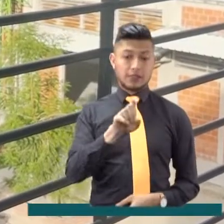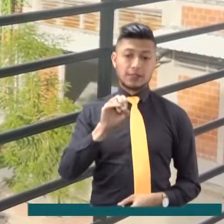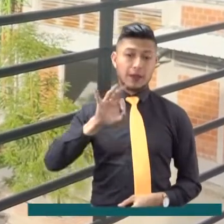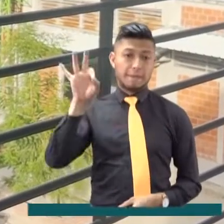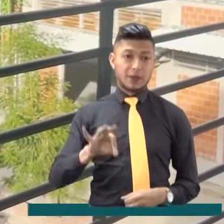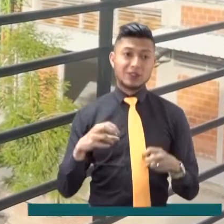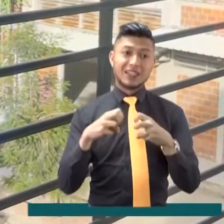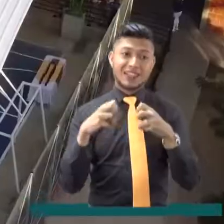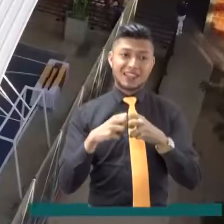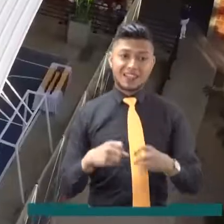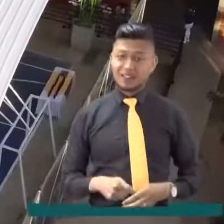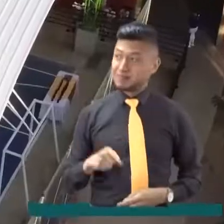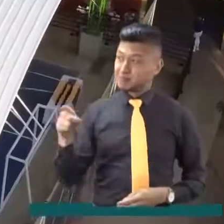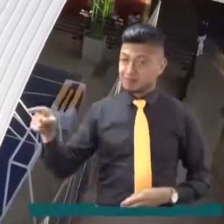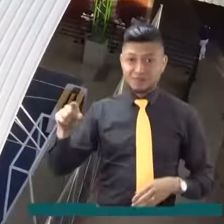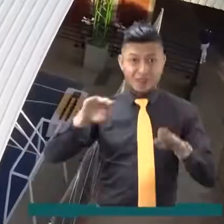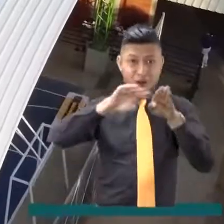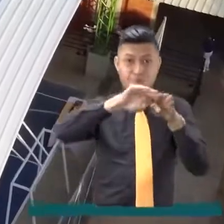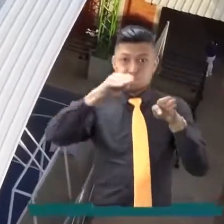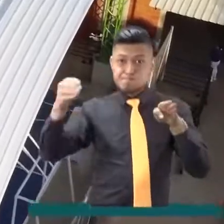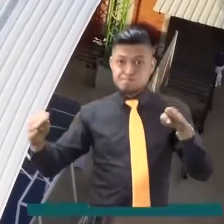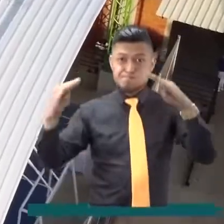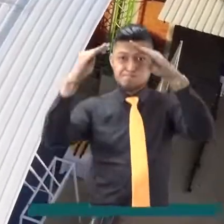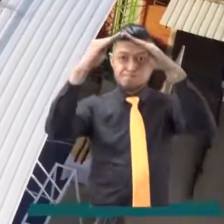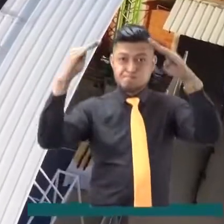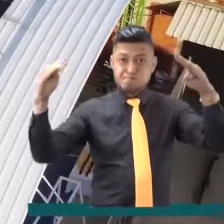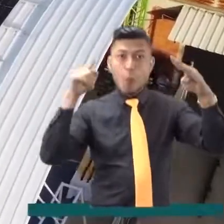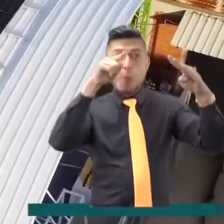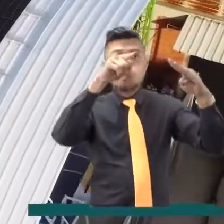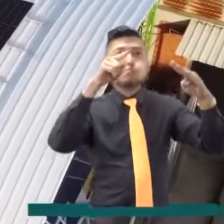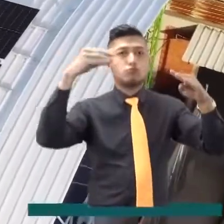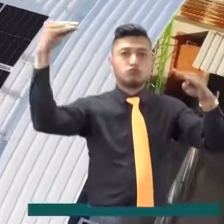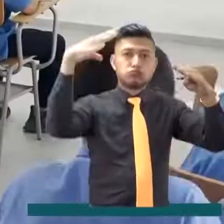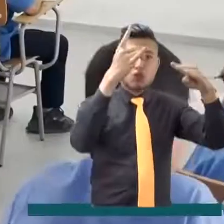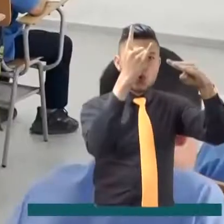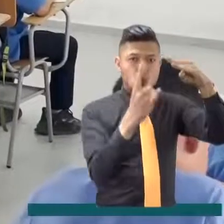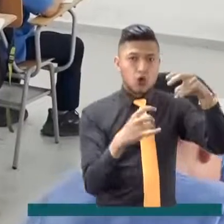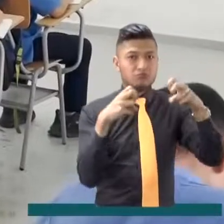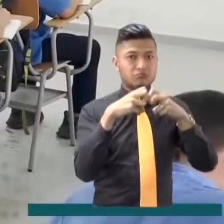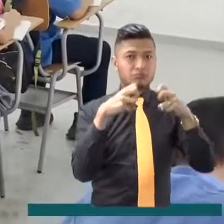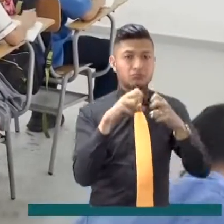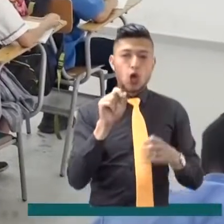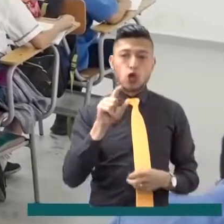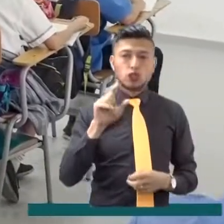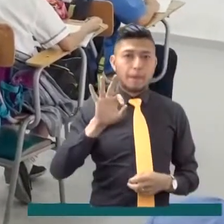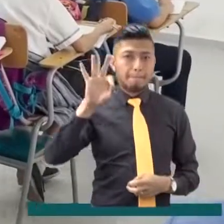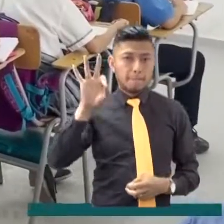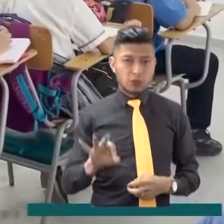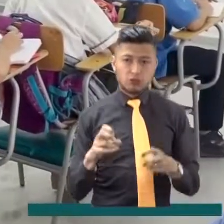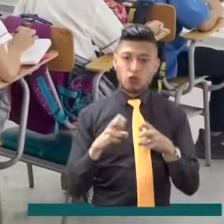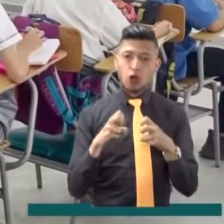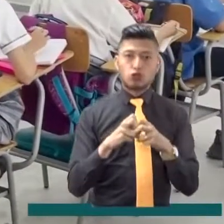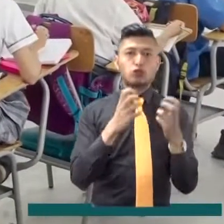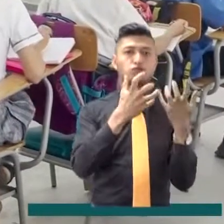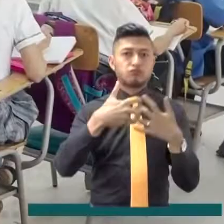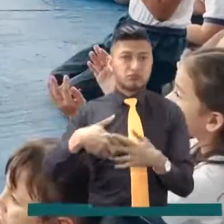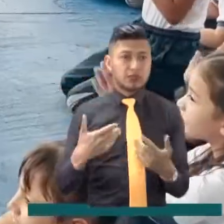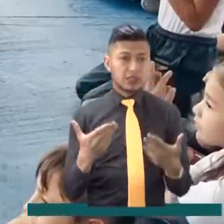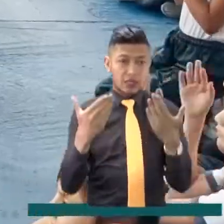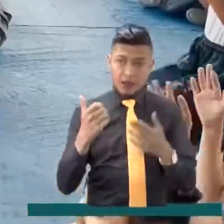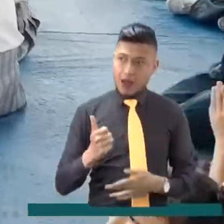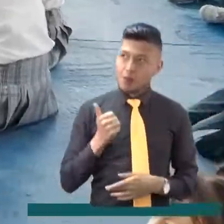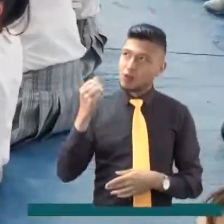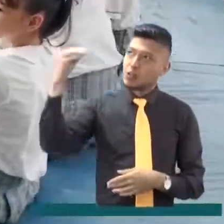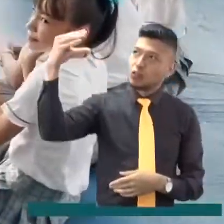de energía eléctrica. Estos son los paneles solares que hoy le ahorran a la institución educativa Juan de Cabrera al menos el 11% de electricidad.